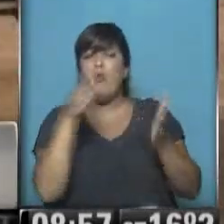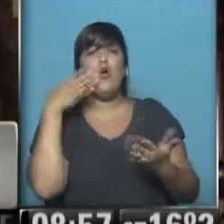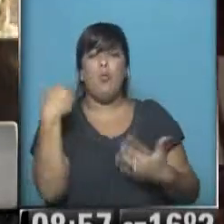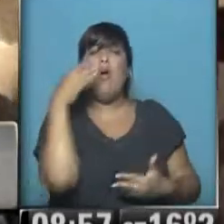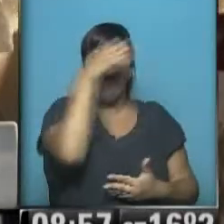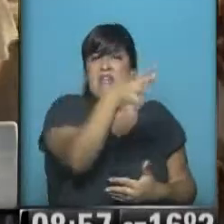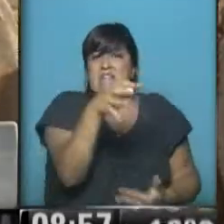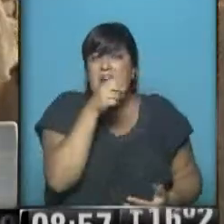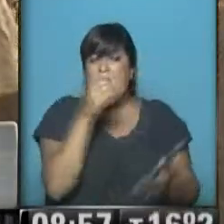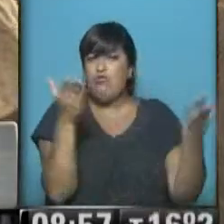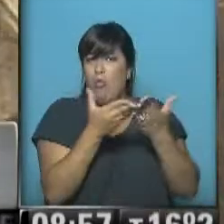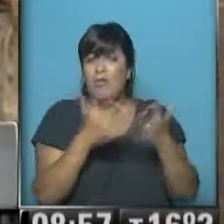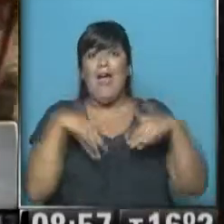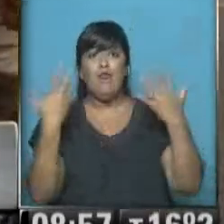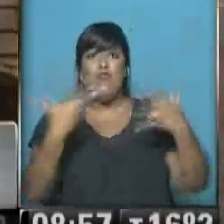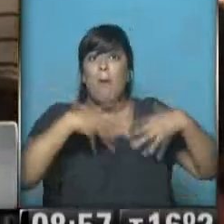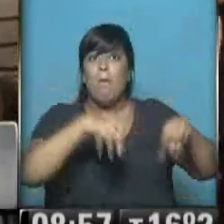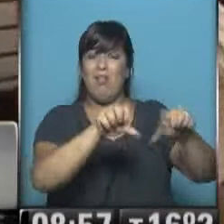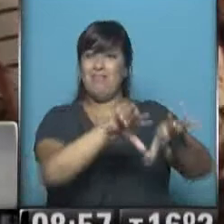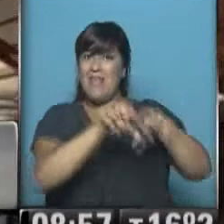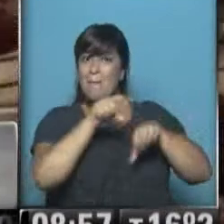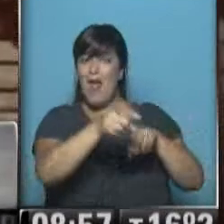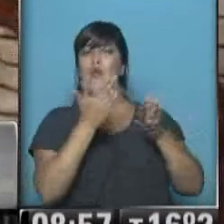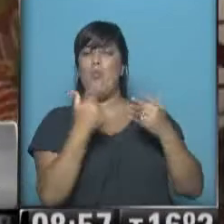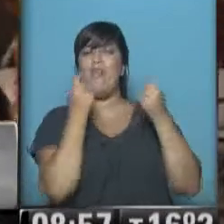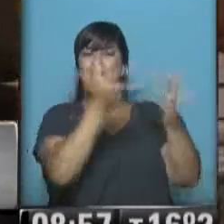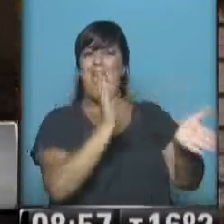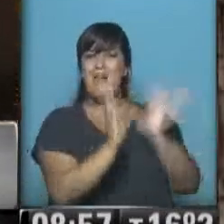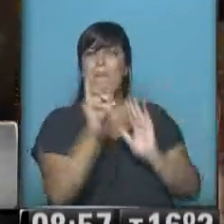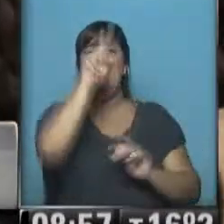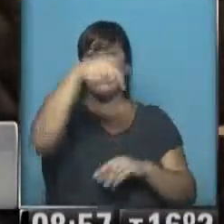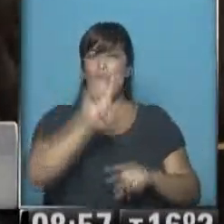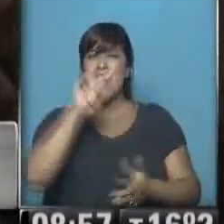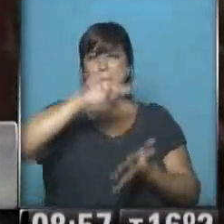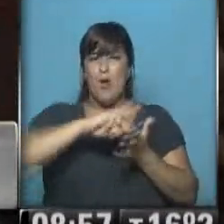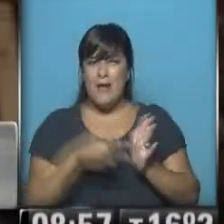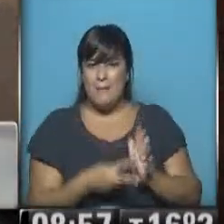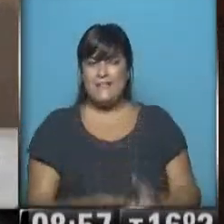y entonces el diagnóstico oportuno permite el tratamiento temprano y evita todas estas complicaciones.